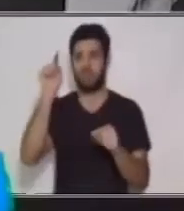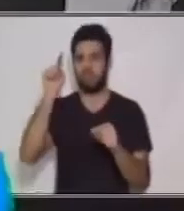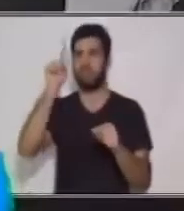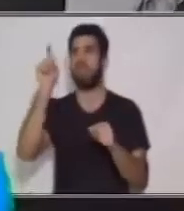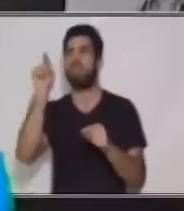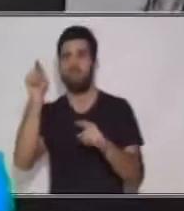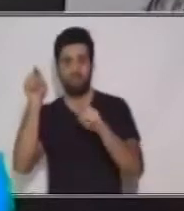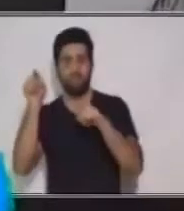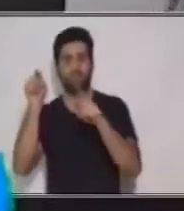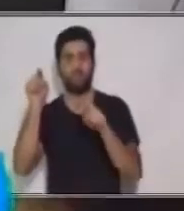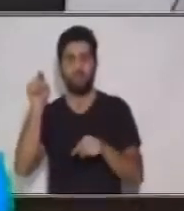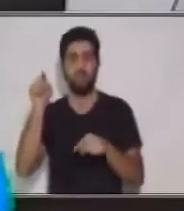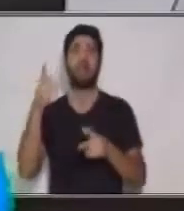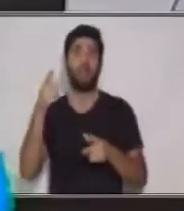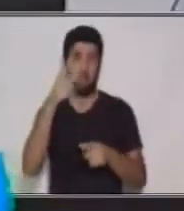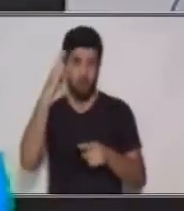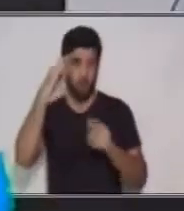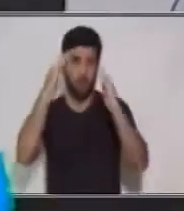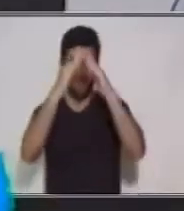mide este?